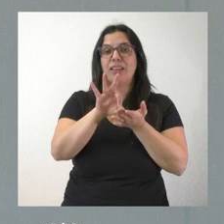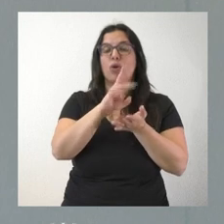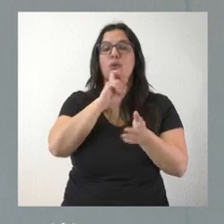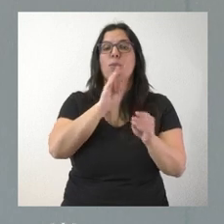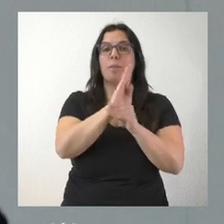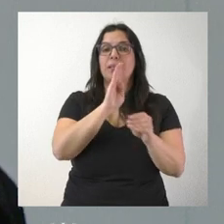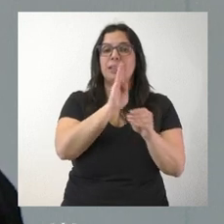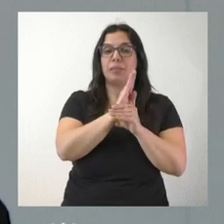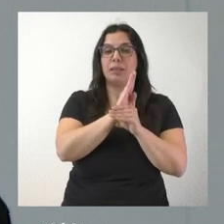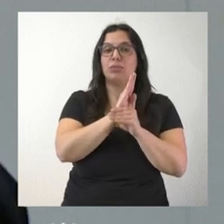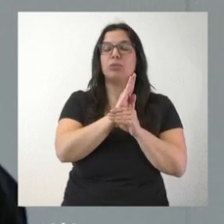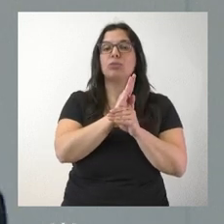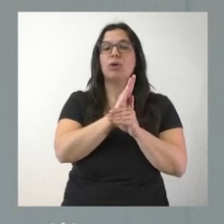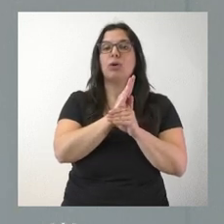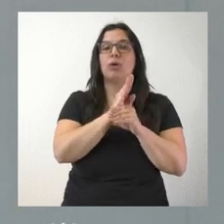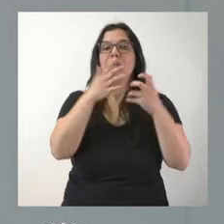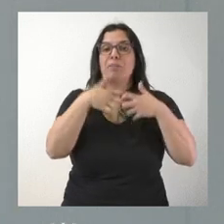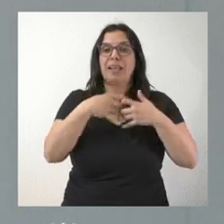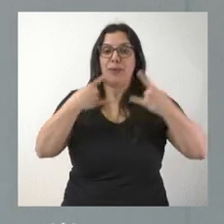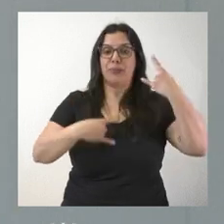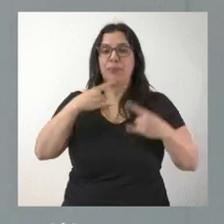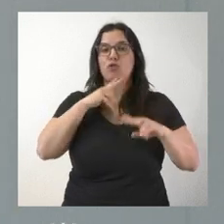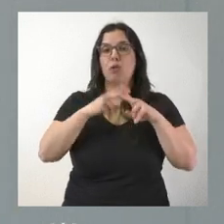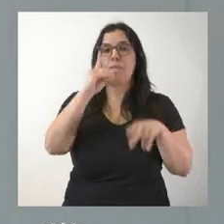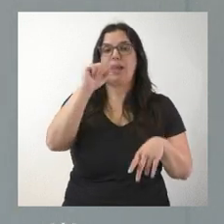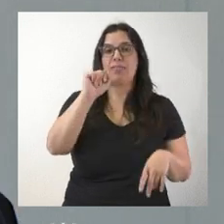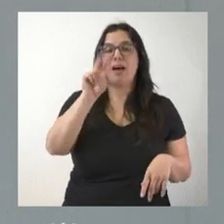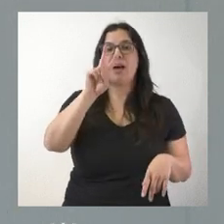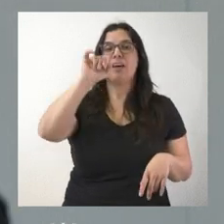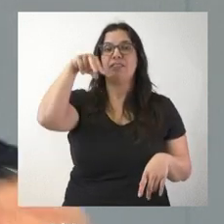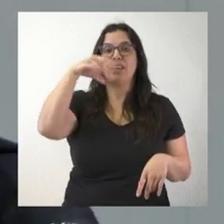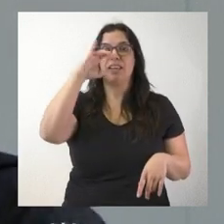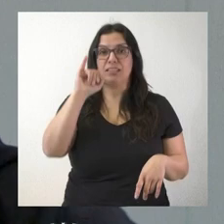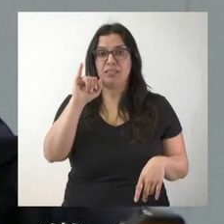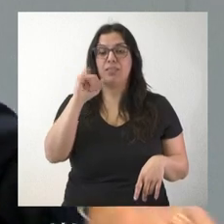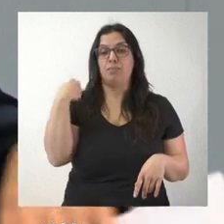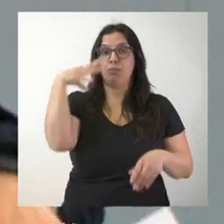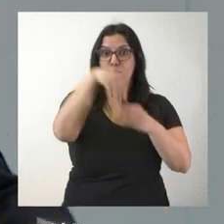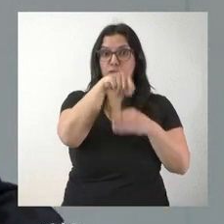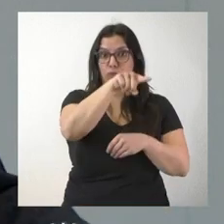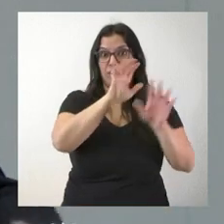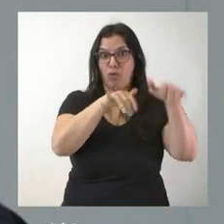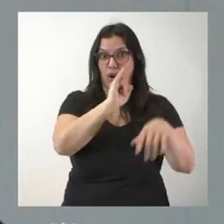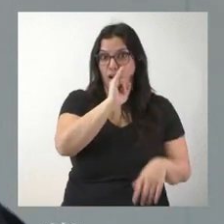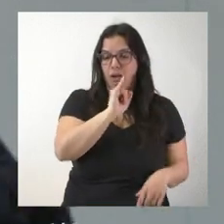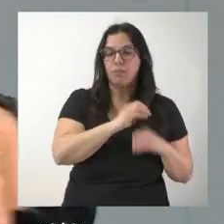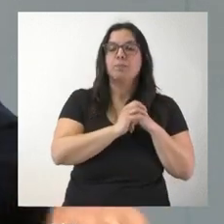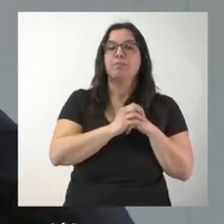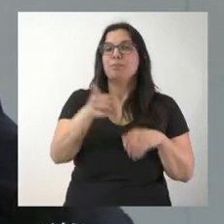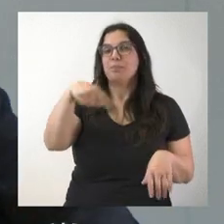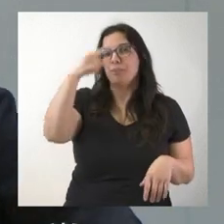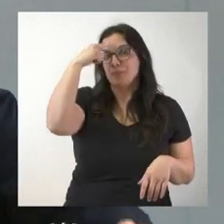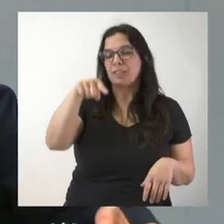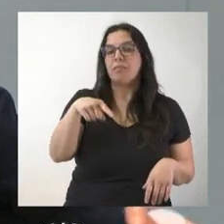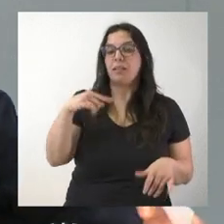del equipo robótico Da Vinci que está ubicada en esta localidad saben ustedes que en los últimos